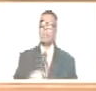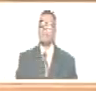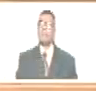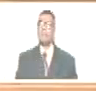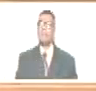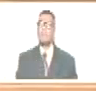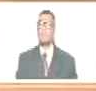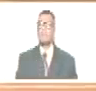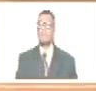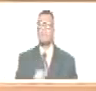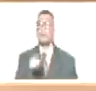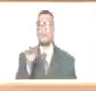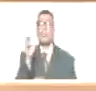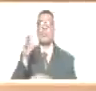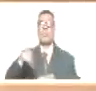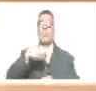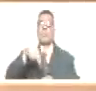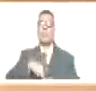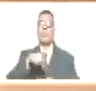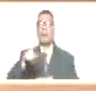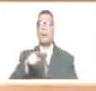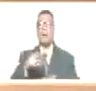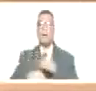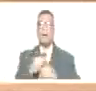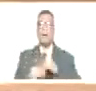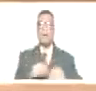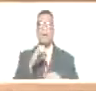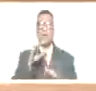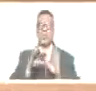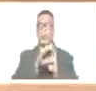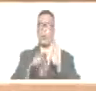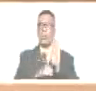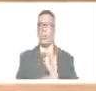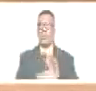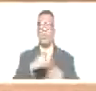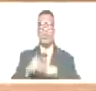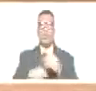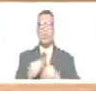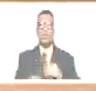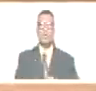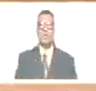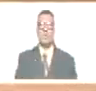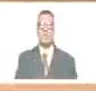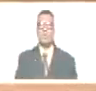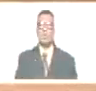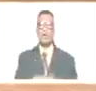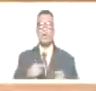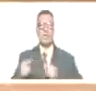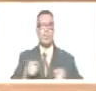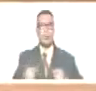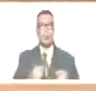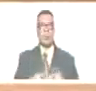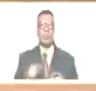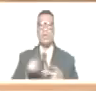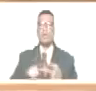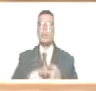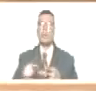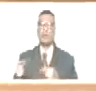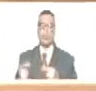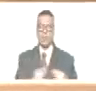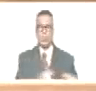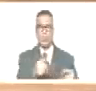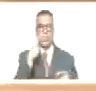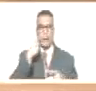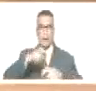Esta Asamblea Nacional está facultada por la Constitución para ejercer contraloría, funciones contraloras. Los funcionarios